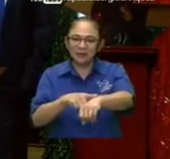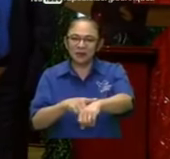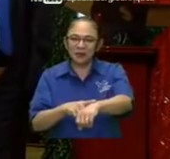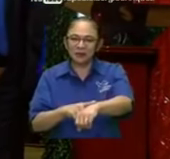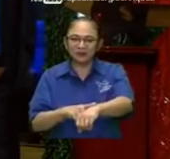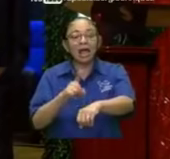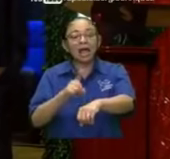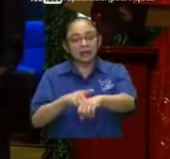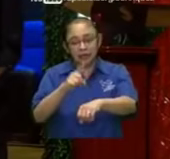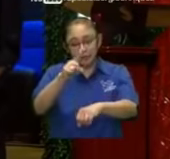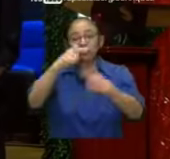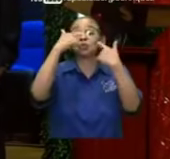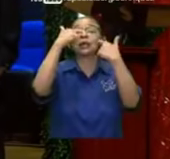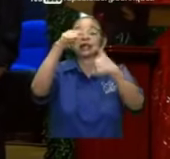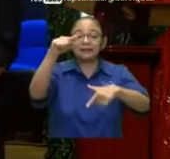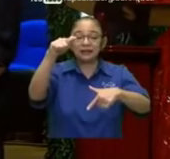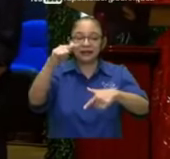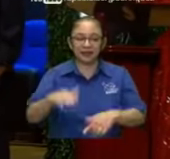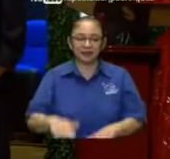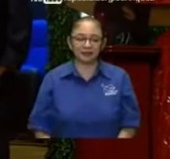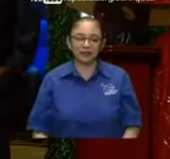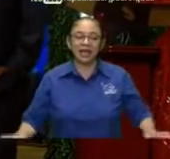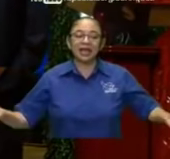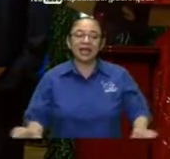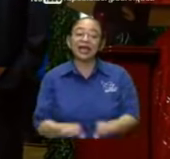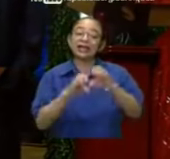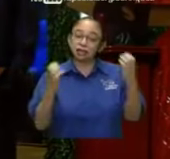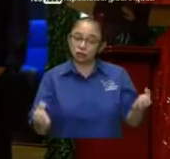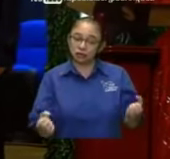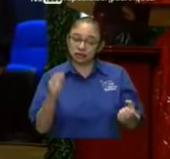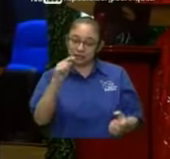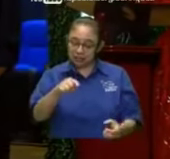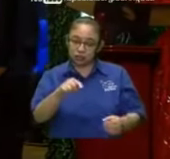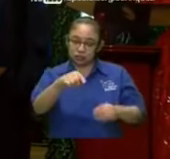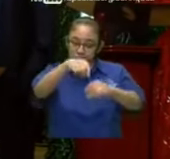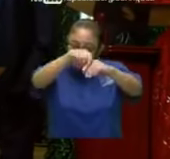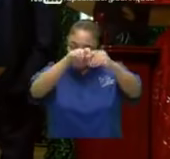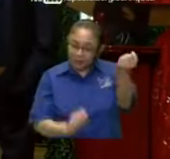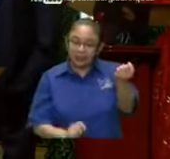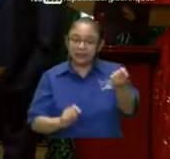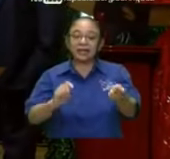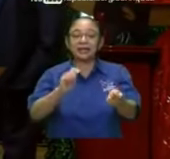El tiempo es un límite. Entonces, eso es parte de la autoridad.